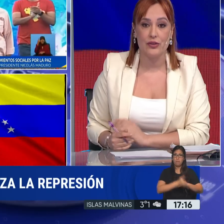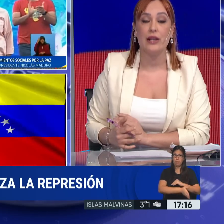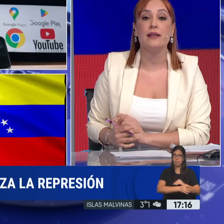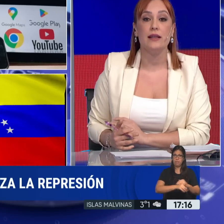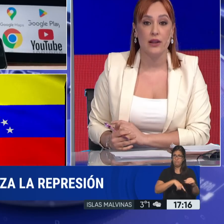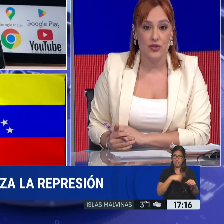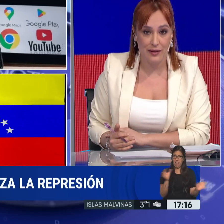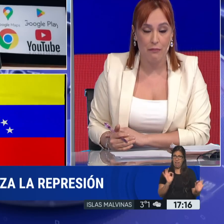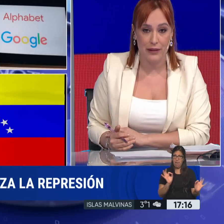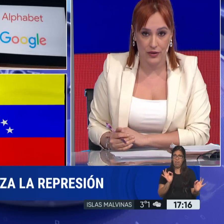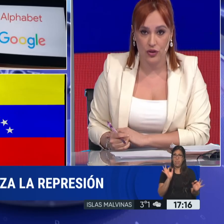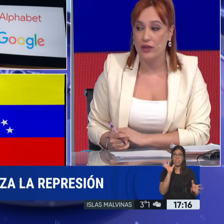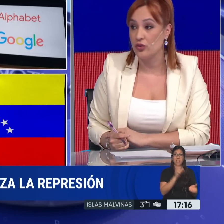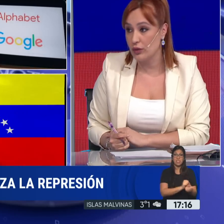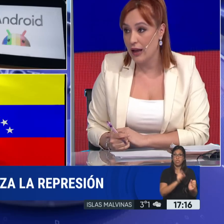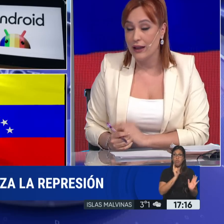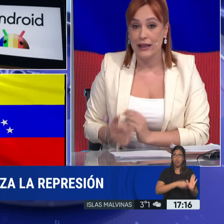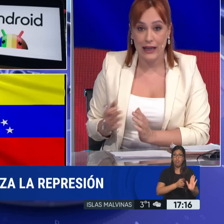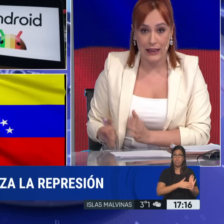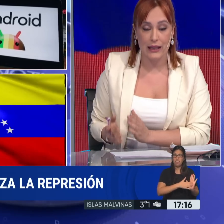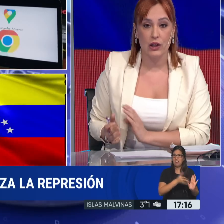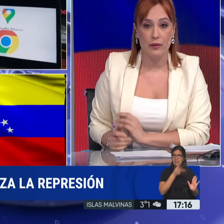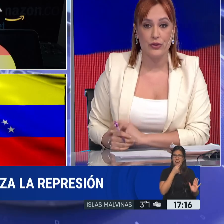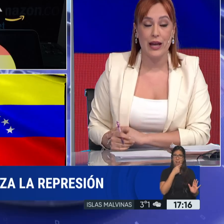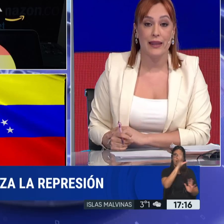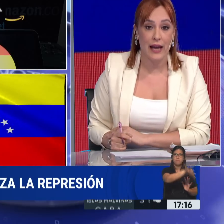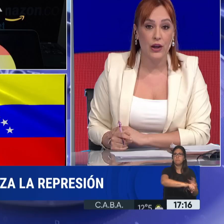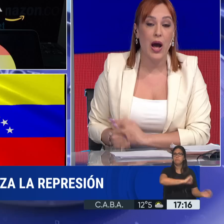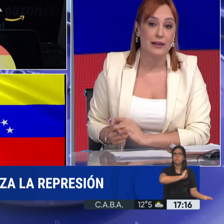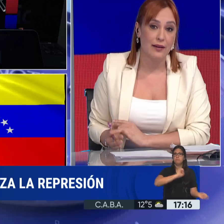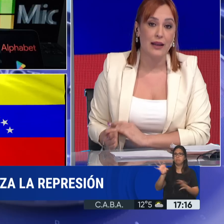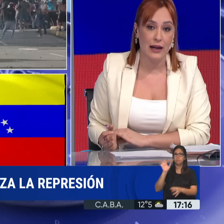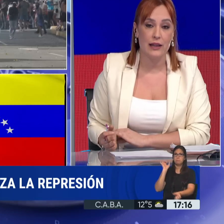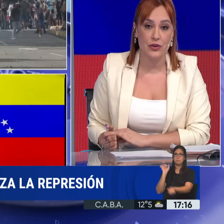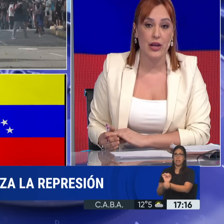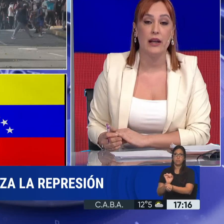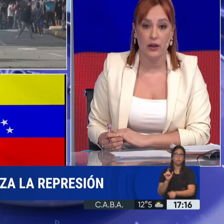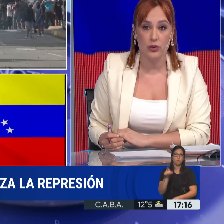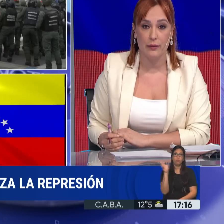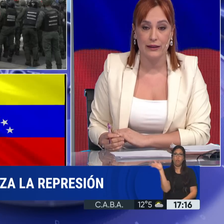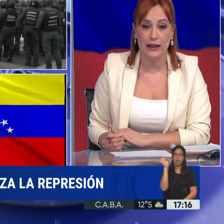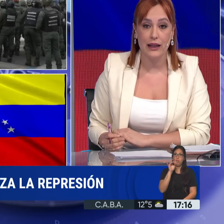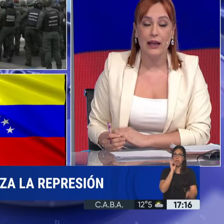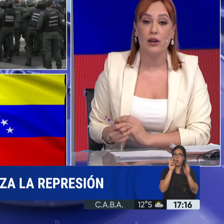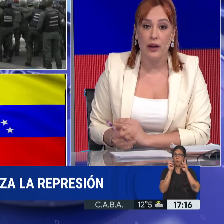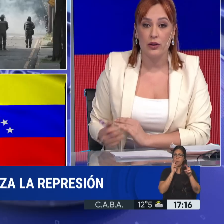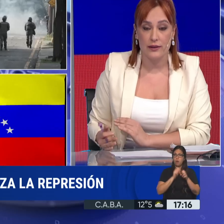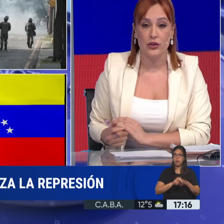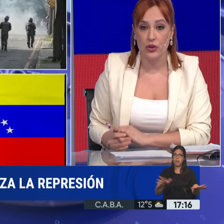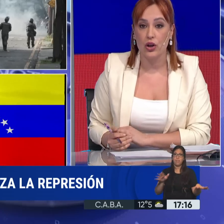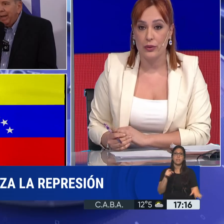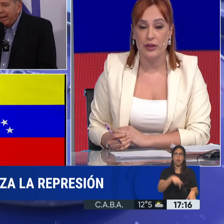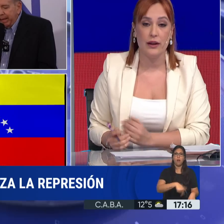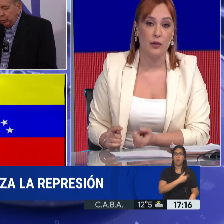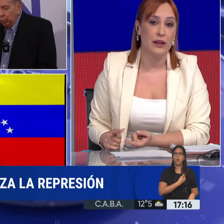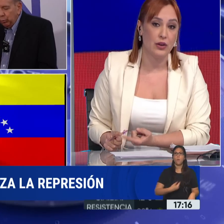de detenciones, y se los llevan presos. Y eso es una realidad que lo vemos a diario a través de las redes sociales, que justamente el gobierno está haciendo